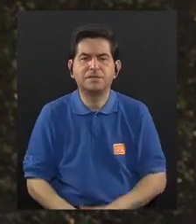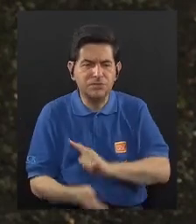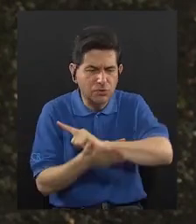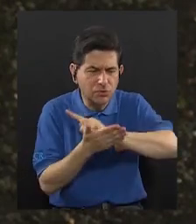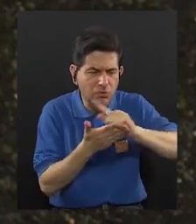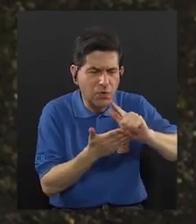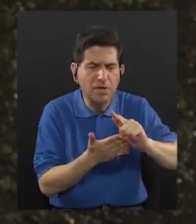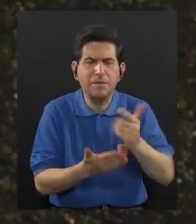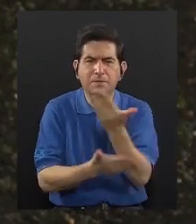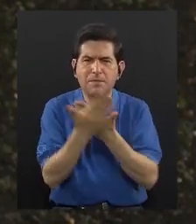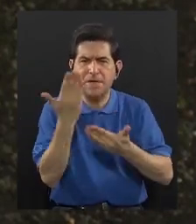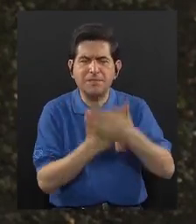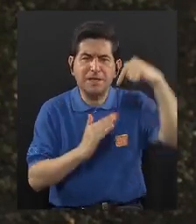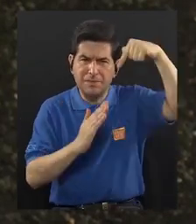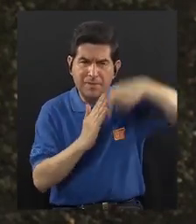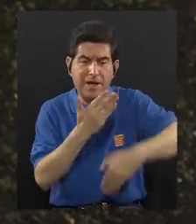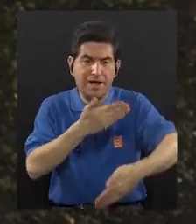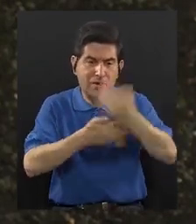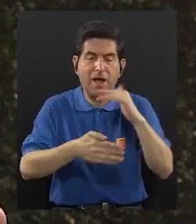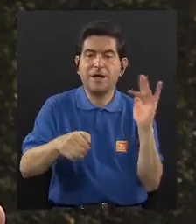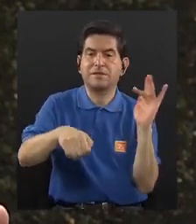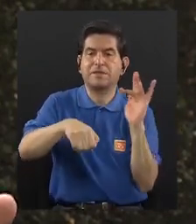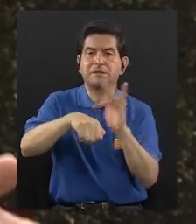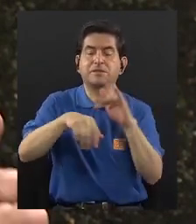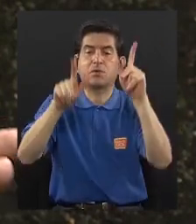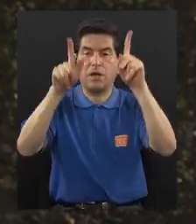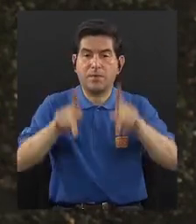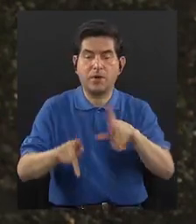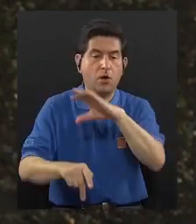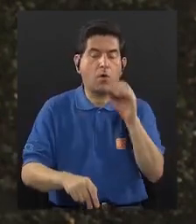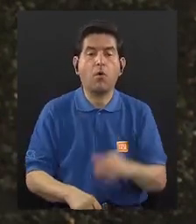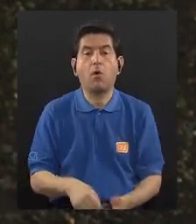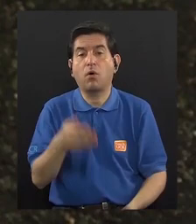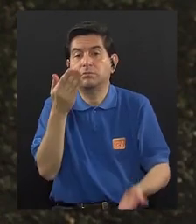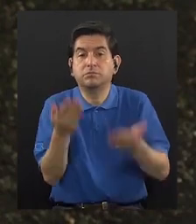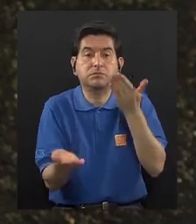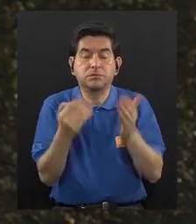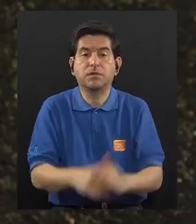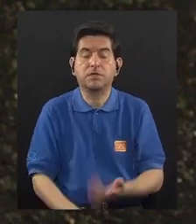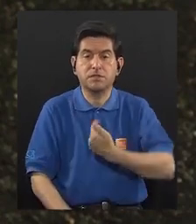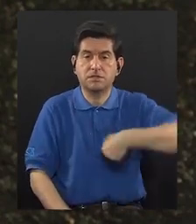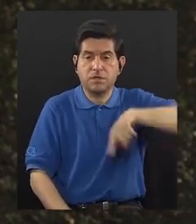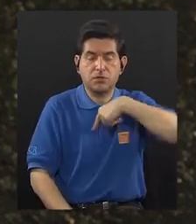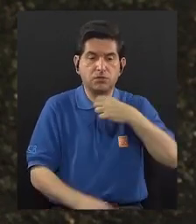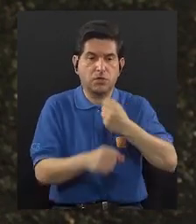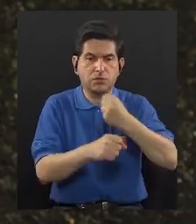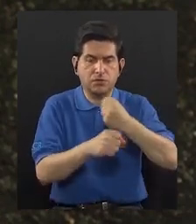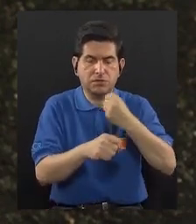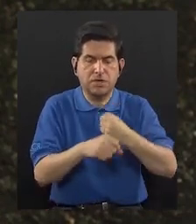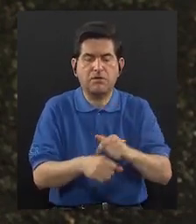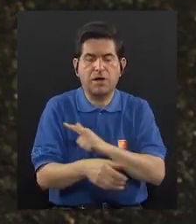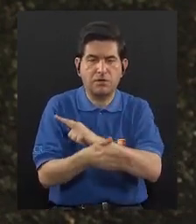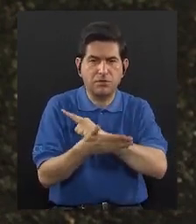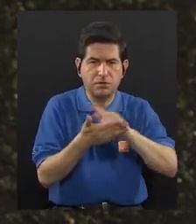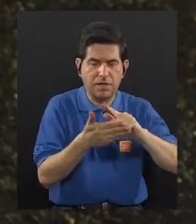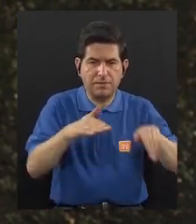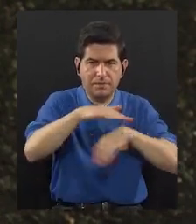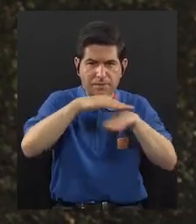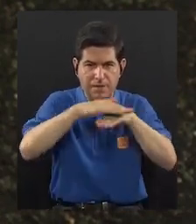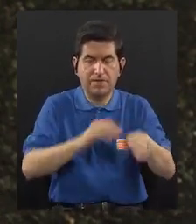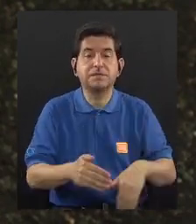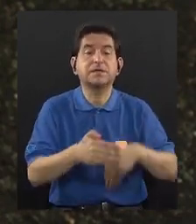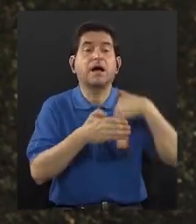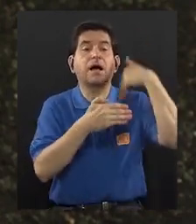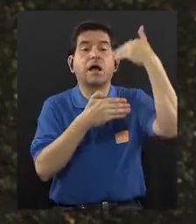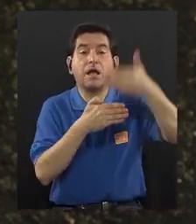un lavado exhaustivo de manos antes de tocar otra persona o antes de practicar algunas de las labores básicas de higiene y por